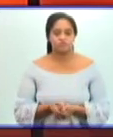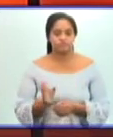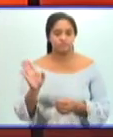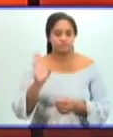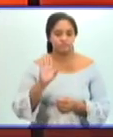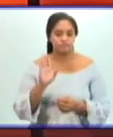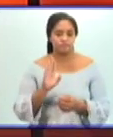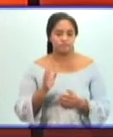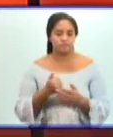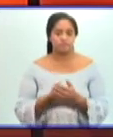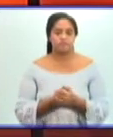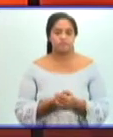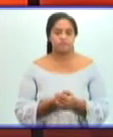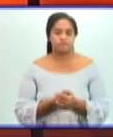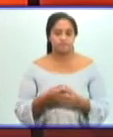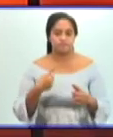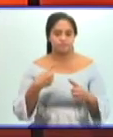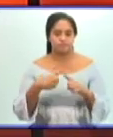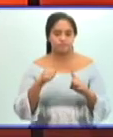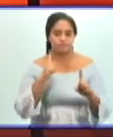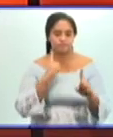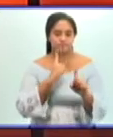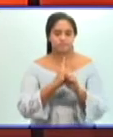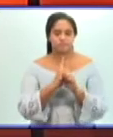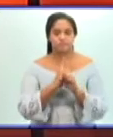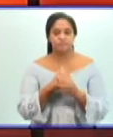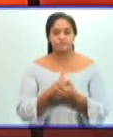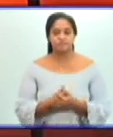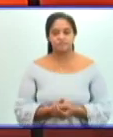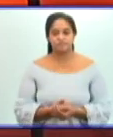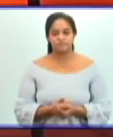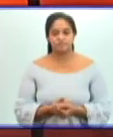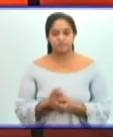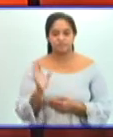despido entonces de ustedes hasta un próximo encuentro.